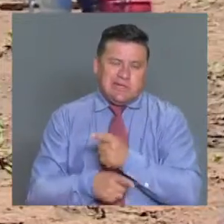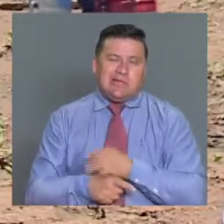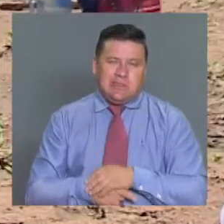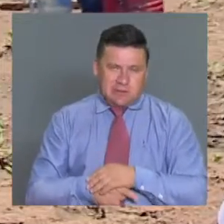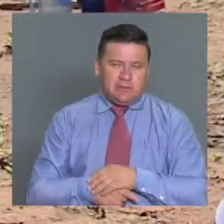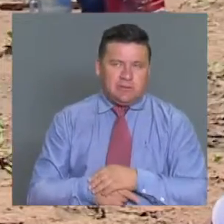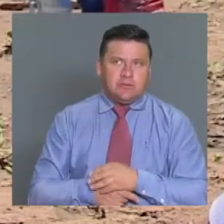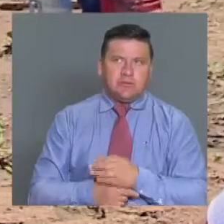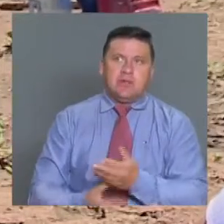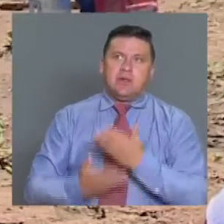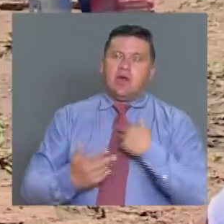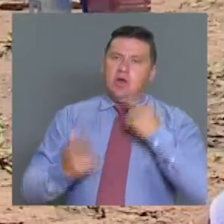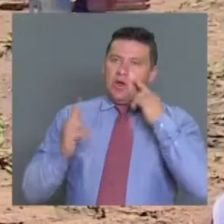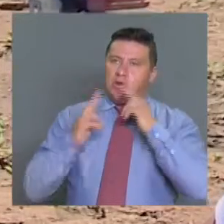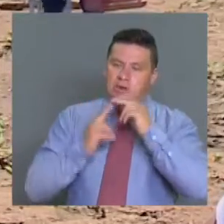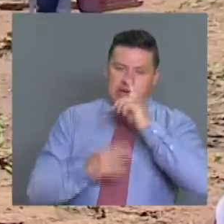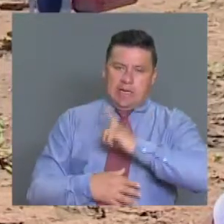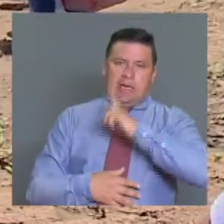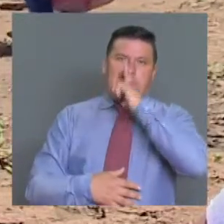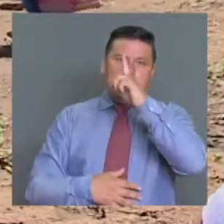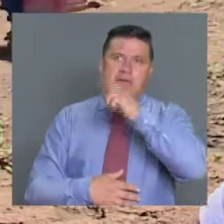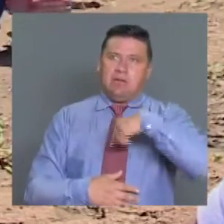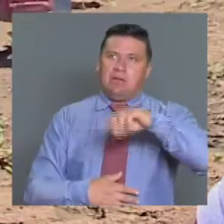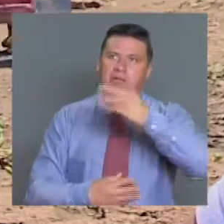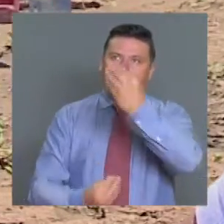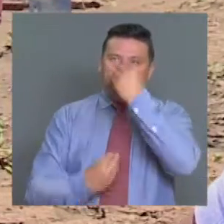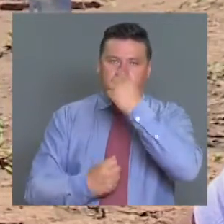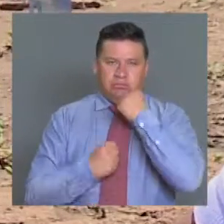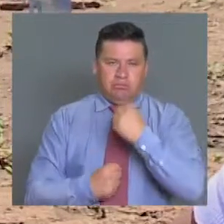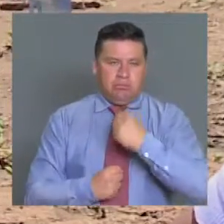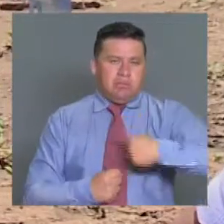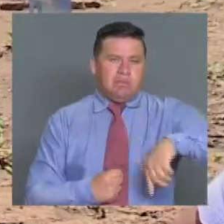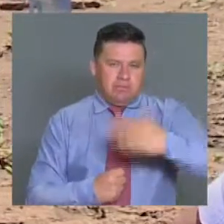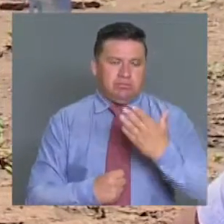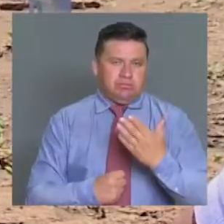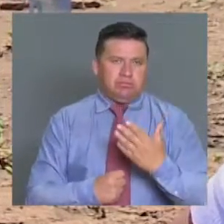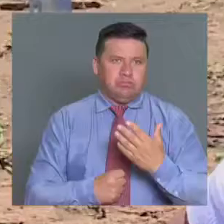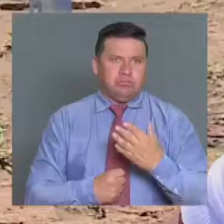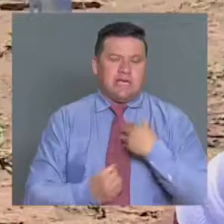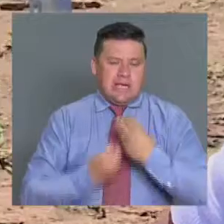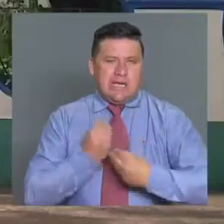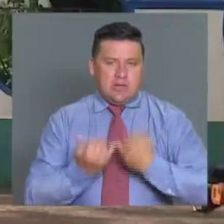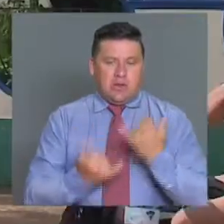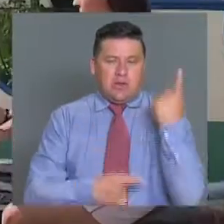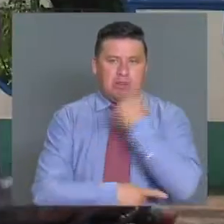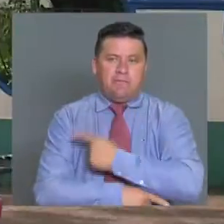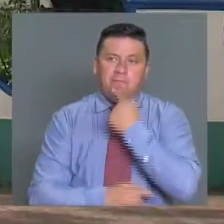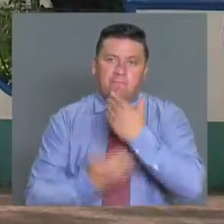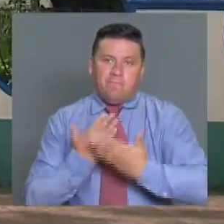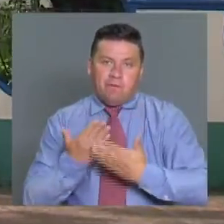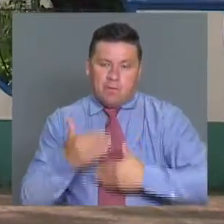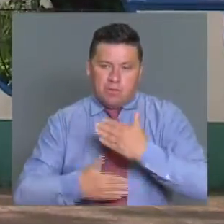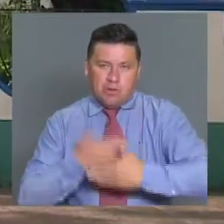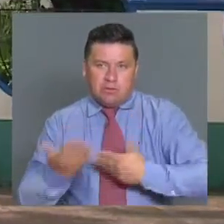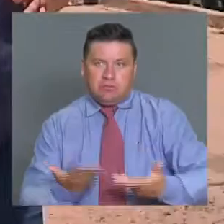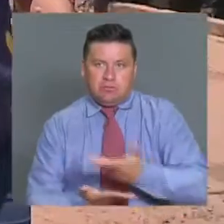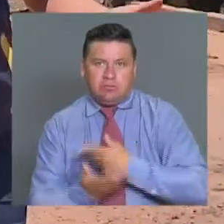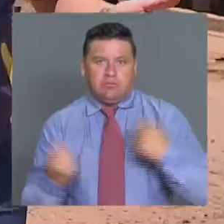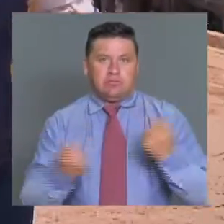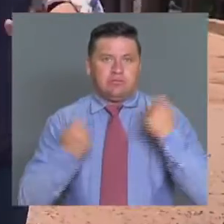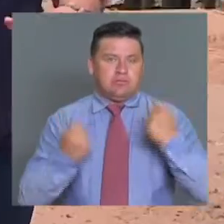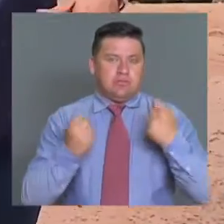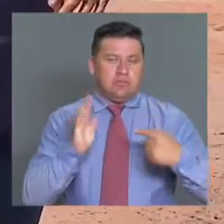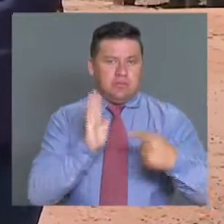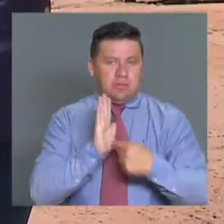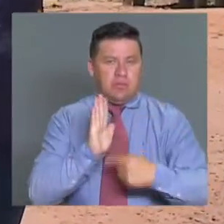darlos a conocer a nuestros líderes y también pues aquí en lo que estoy haciendo hoy día facilitar los procesos y fomentar la